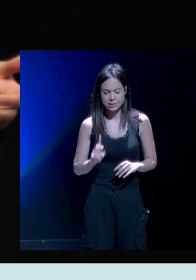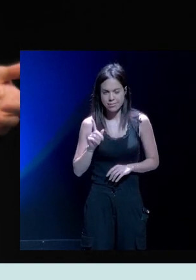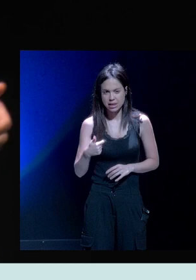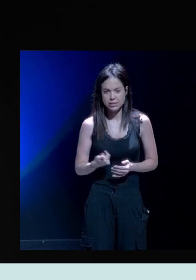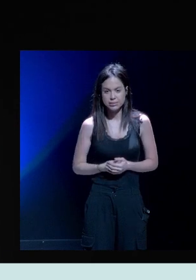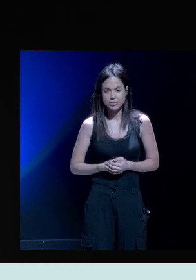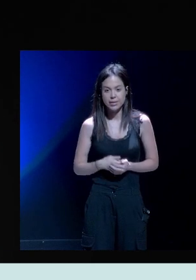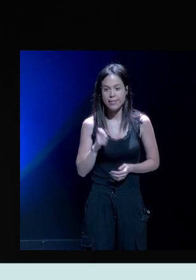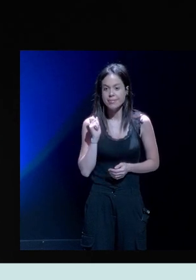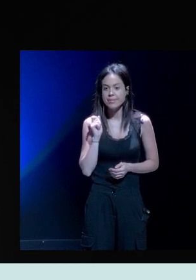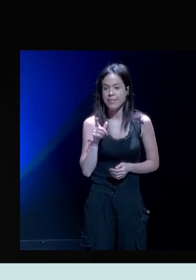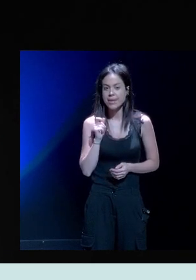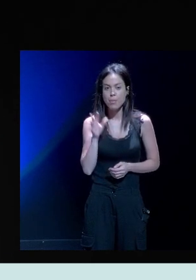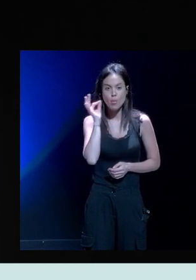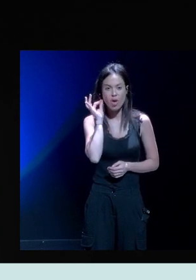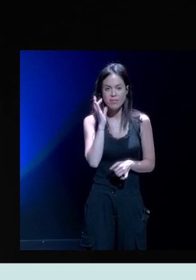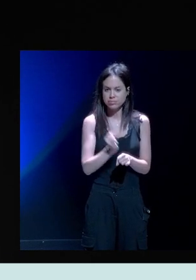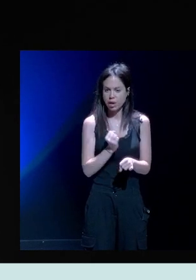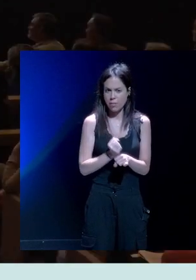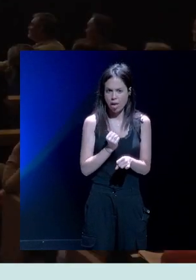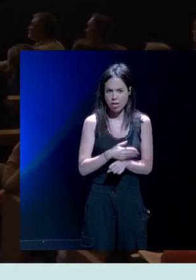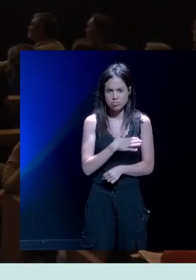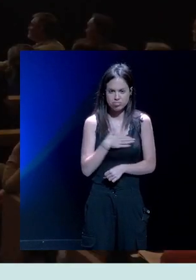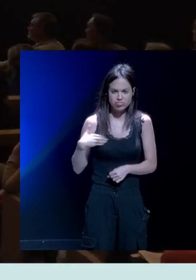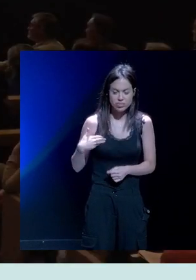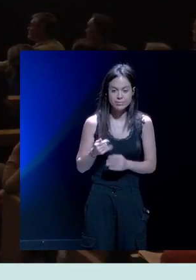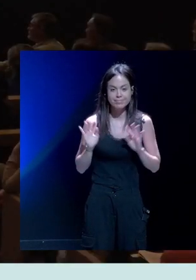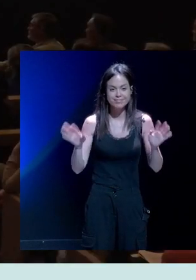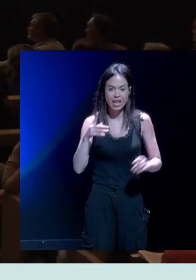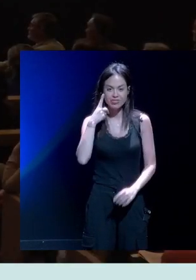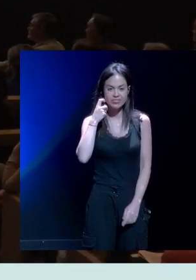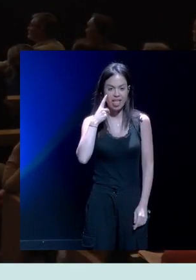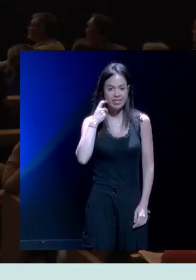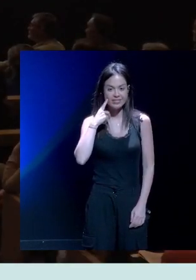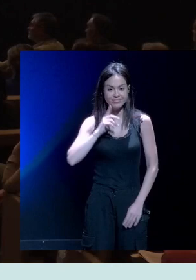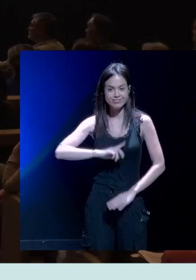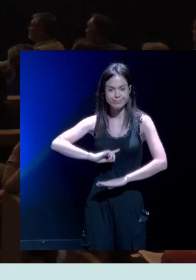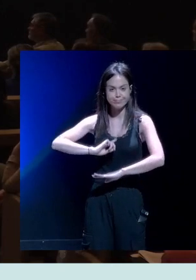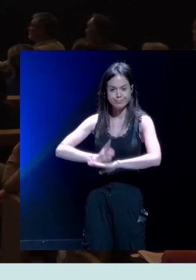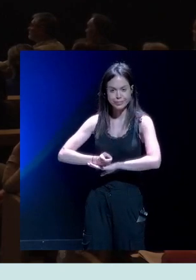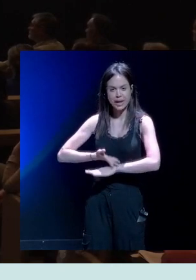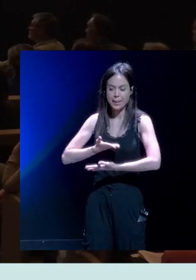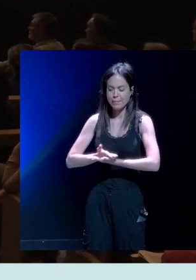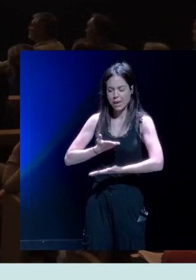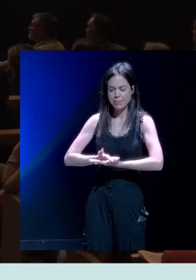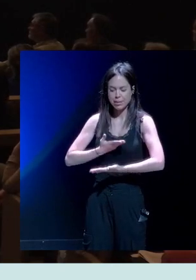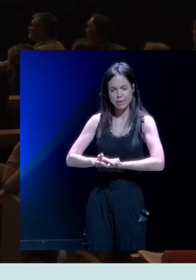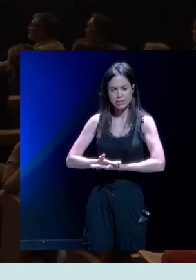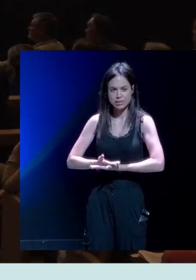Allí también muchas mujeres quieren trabajar hoy. Sin embargo, de forma tradicional se les pedía y se les sigue pidiendo